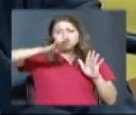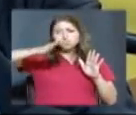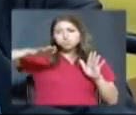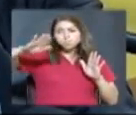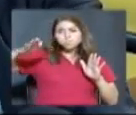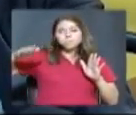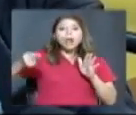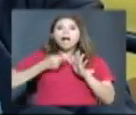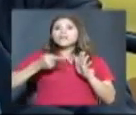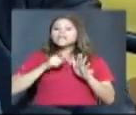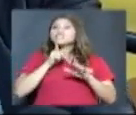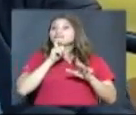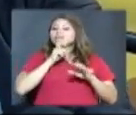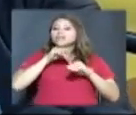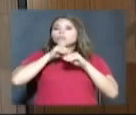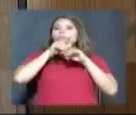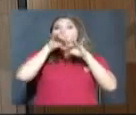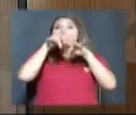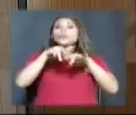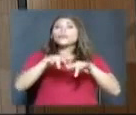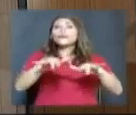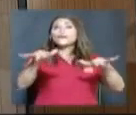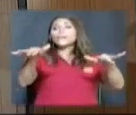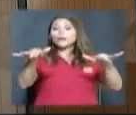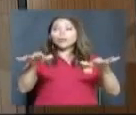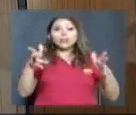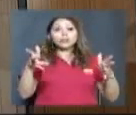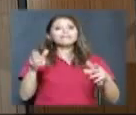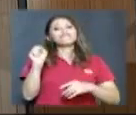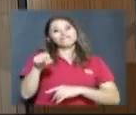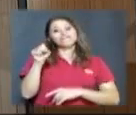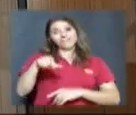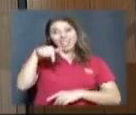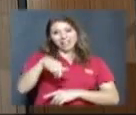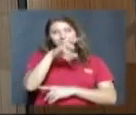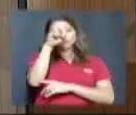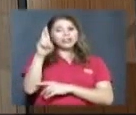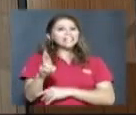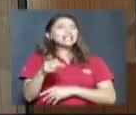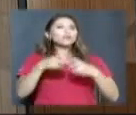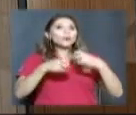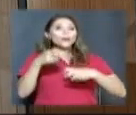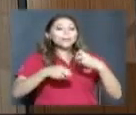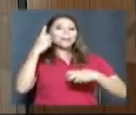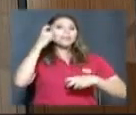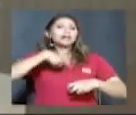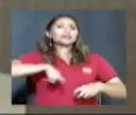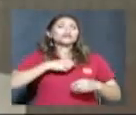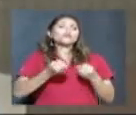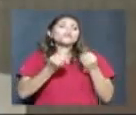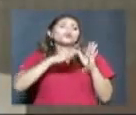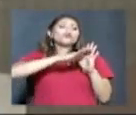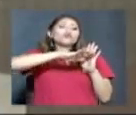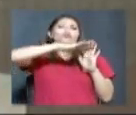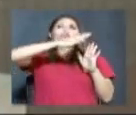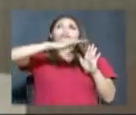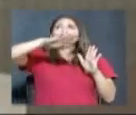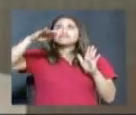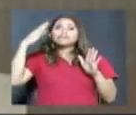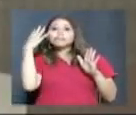para poder llegar a diferentes sectores. Sí, ¿eso es cierto? Sí, y aquí en Costa Rica es un problema, ¿verdad? Nuestra topografía que nos da todas las bellezas naturales, ¿verdad? Pero el problema para